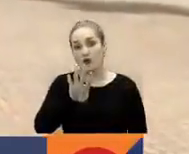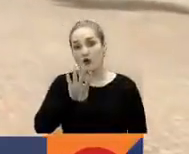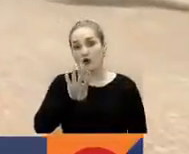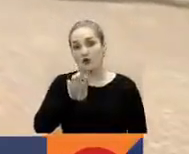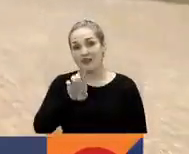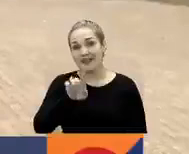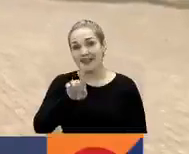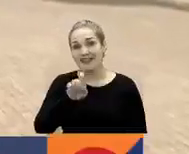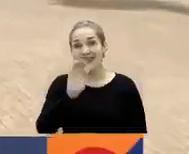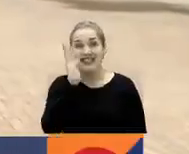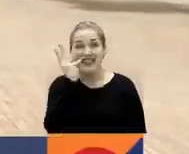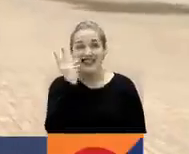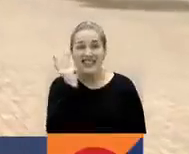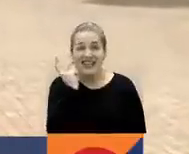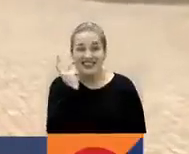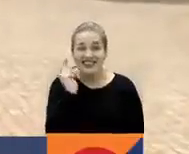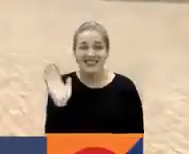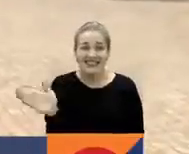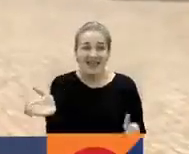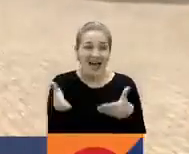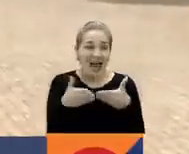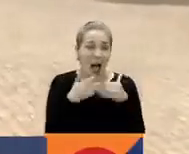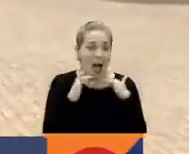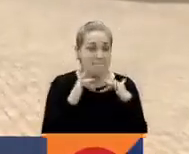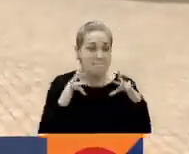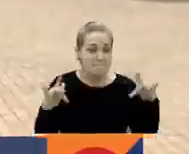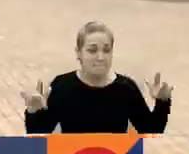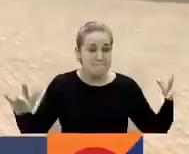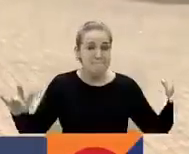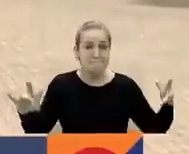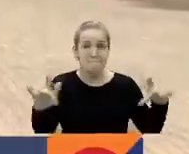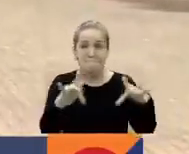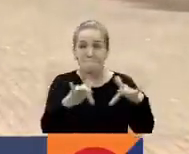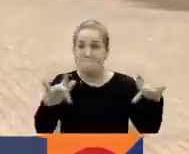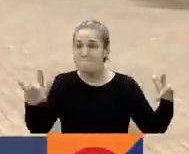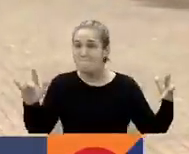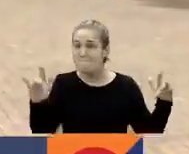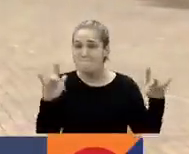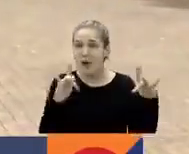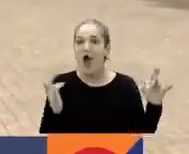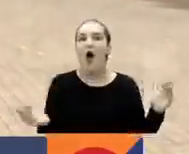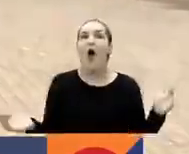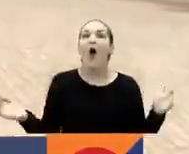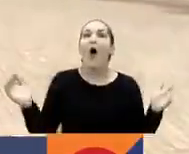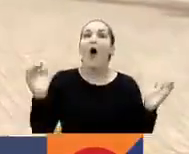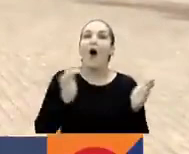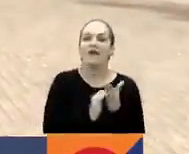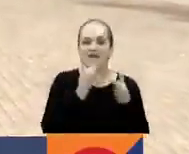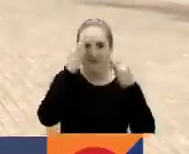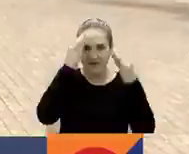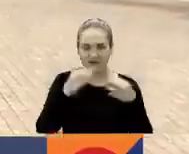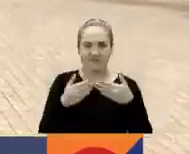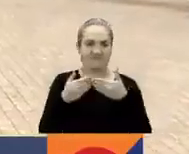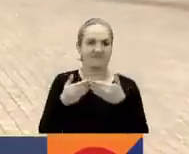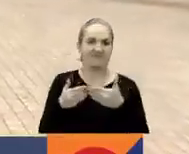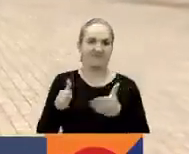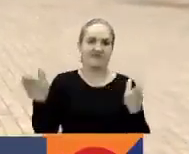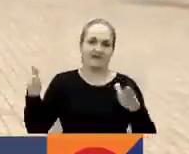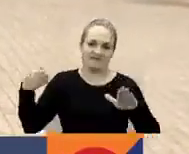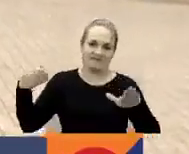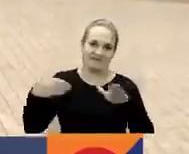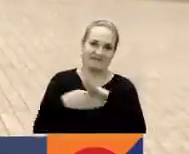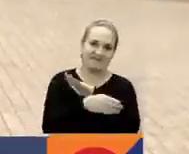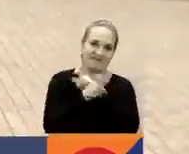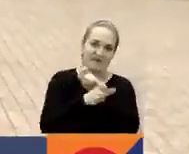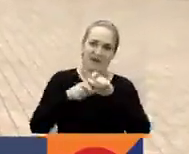el Atanasio Girardot tuvo las puertas cerradas. Después de todo este tiempo se vuelven a abrir en este partido del Deportivo Independiente